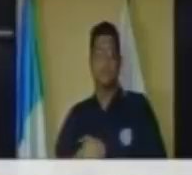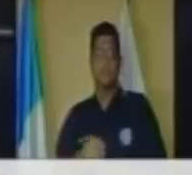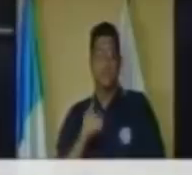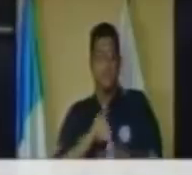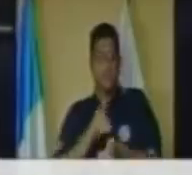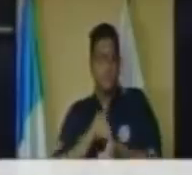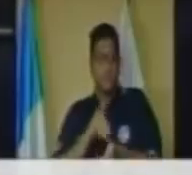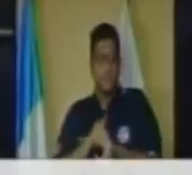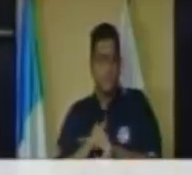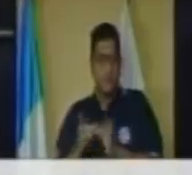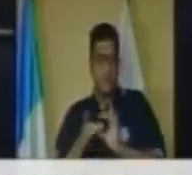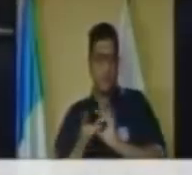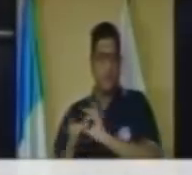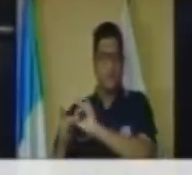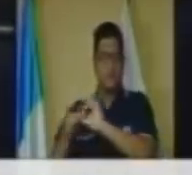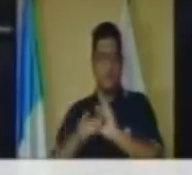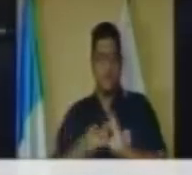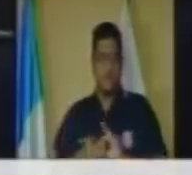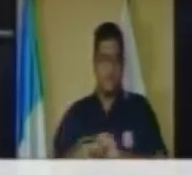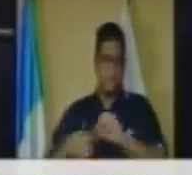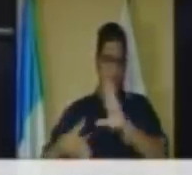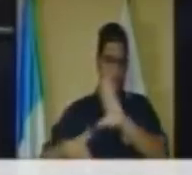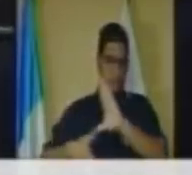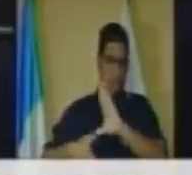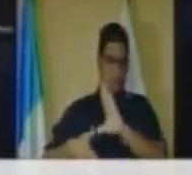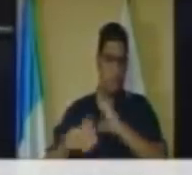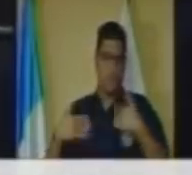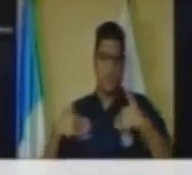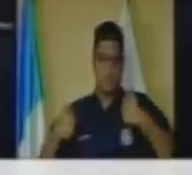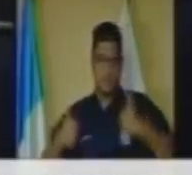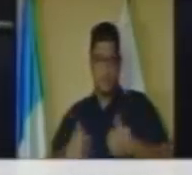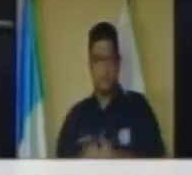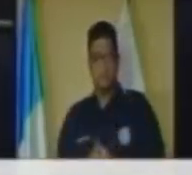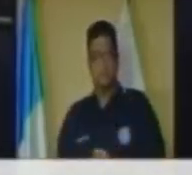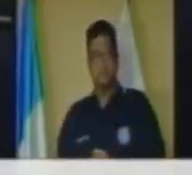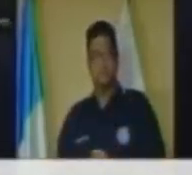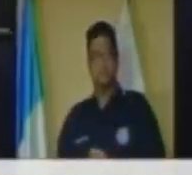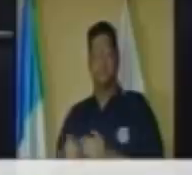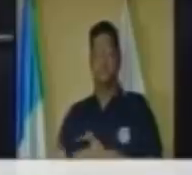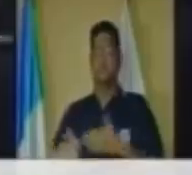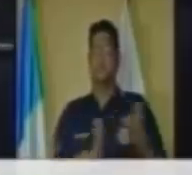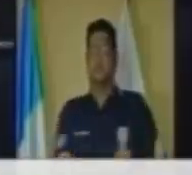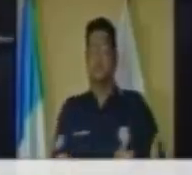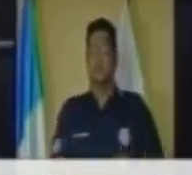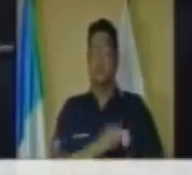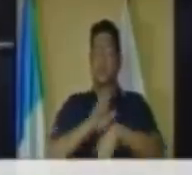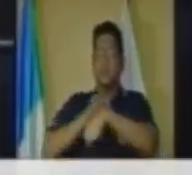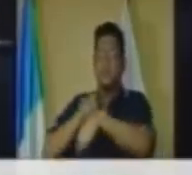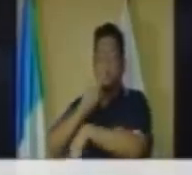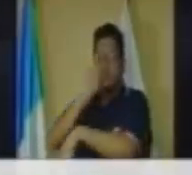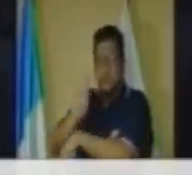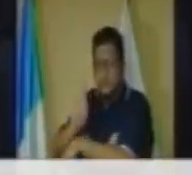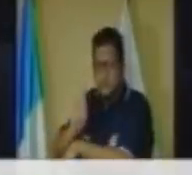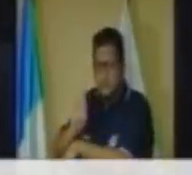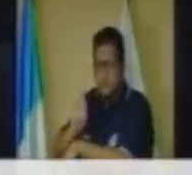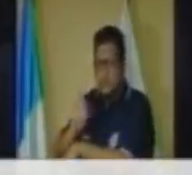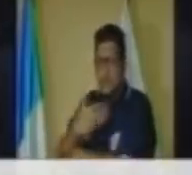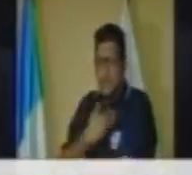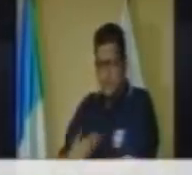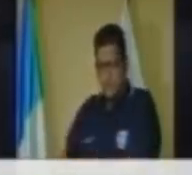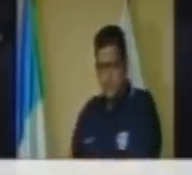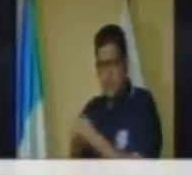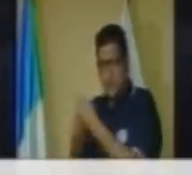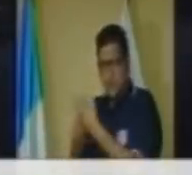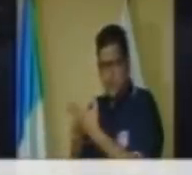OPS-OMS. Ministro, otra duda. El presidente, el día que anunció el primer caso de COVID-19, hablaba